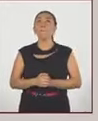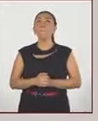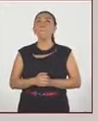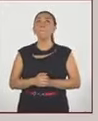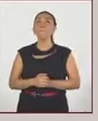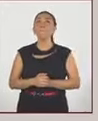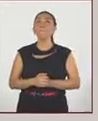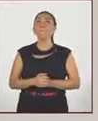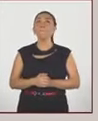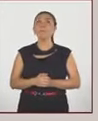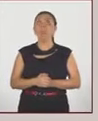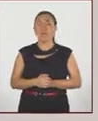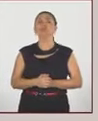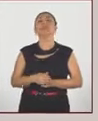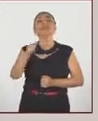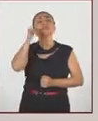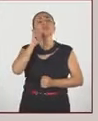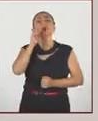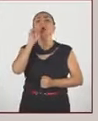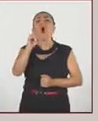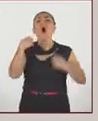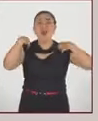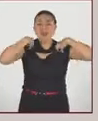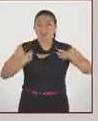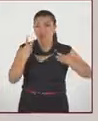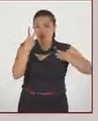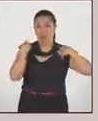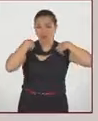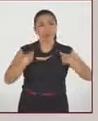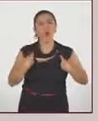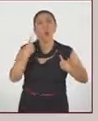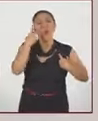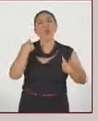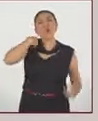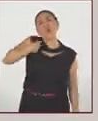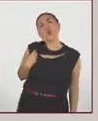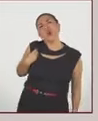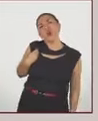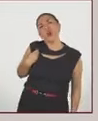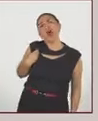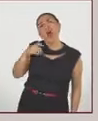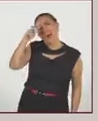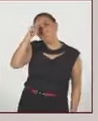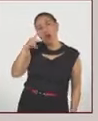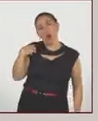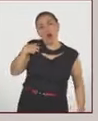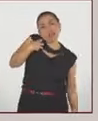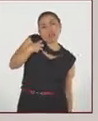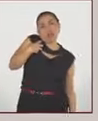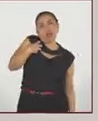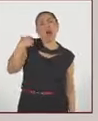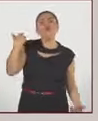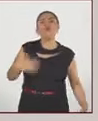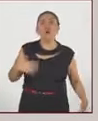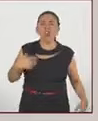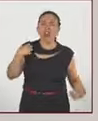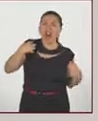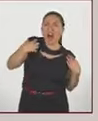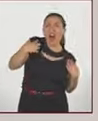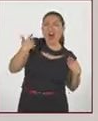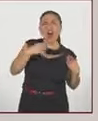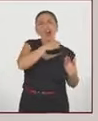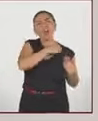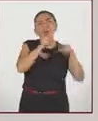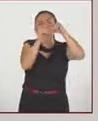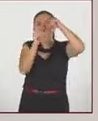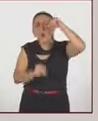Las cargamos solamente con un solo brazo, esto condiciona pues igual asimetrías en la carga del peso y dolores en la columna, ya sea